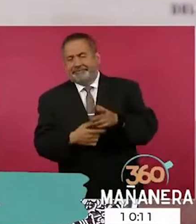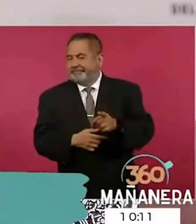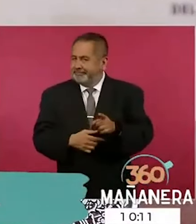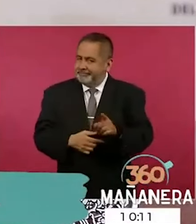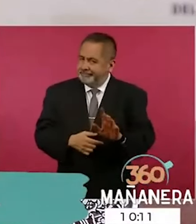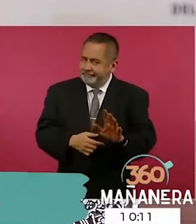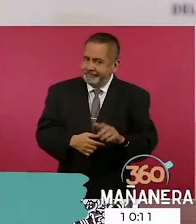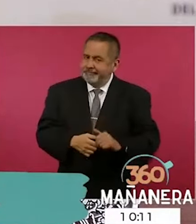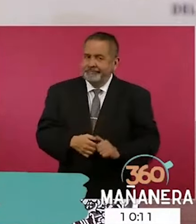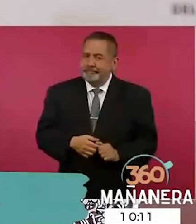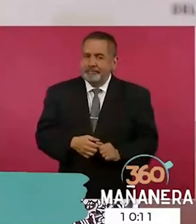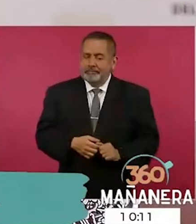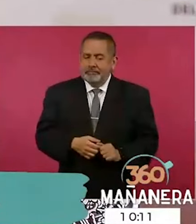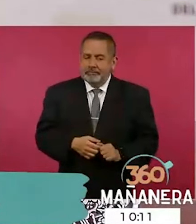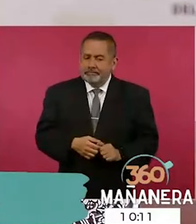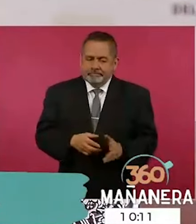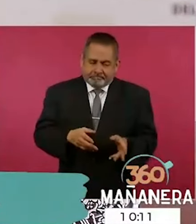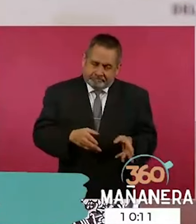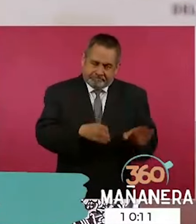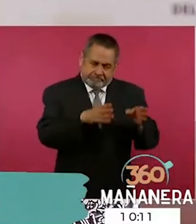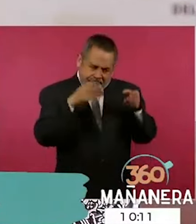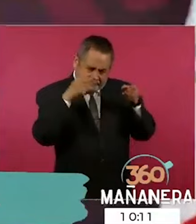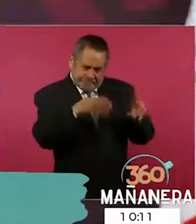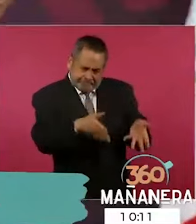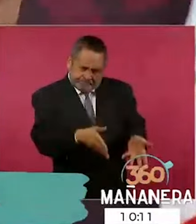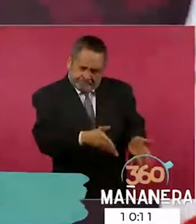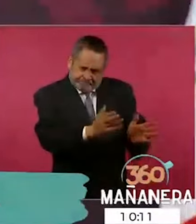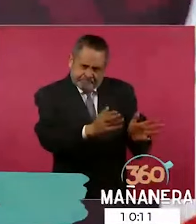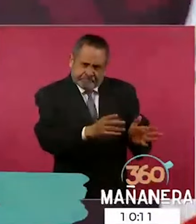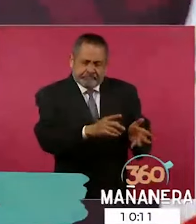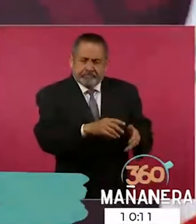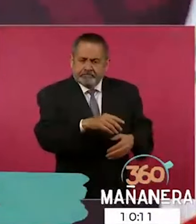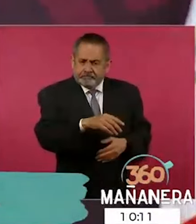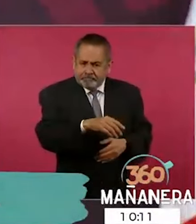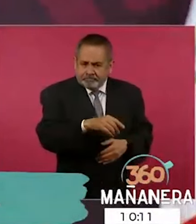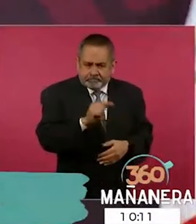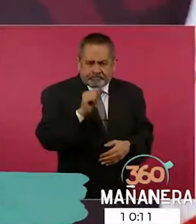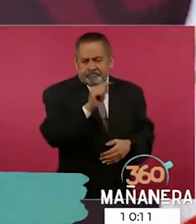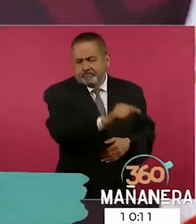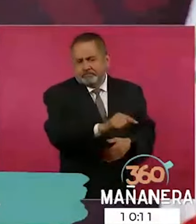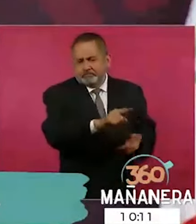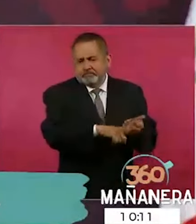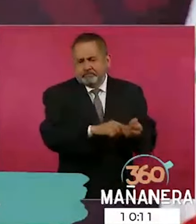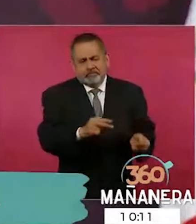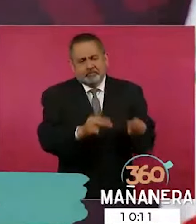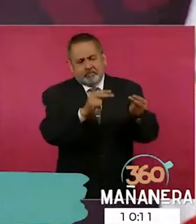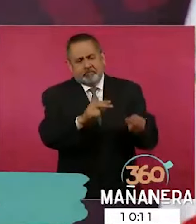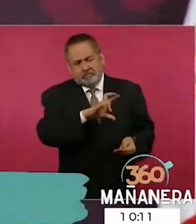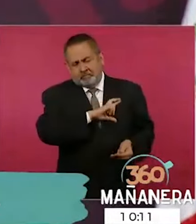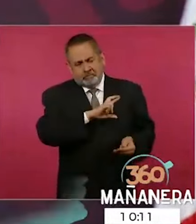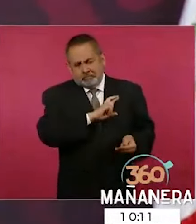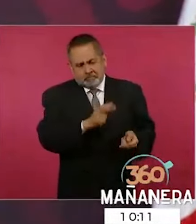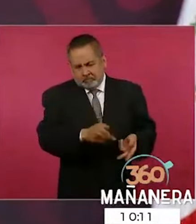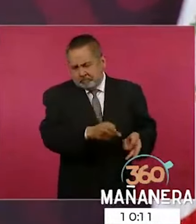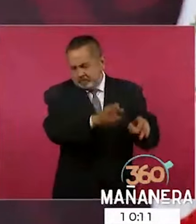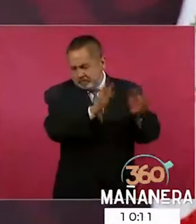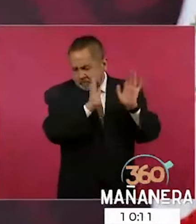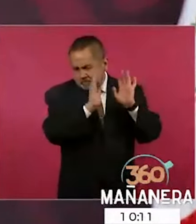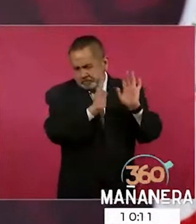material Pues que se dedique a otra cosa